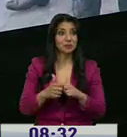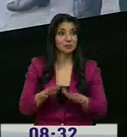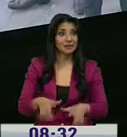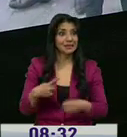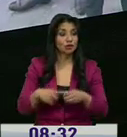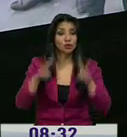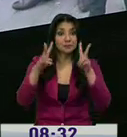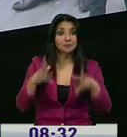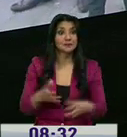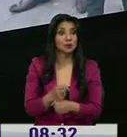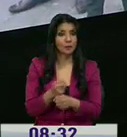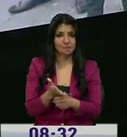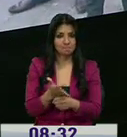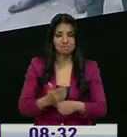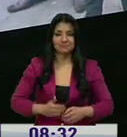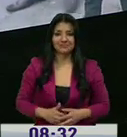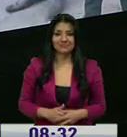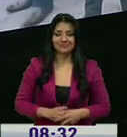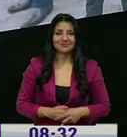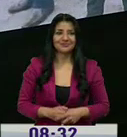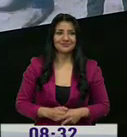inseguridad, adelante.